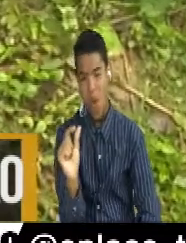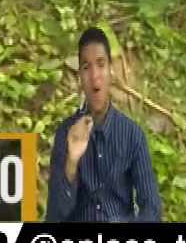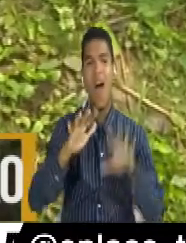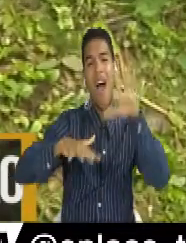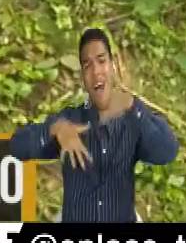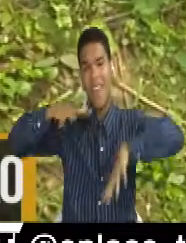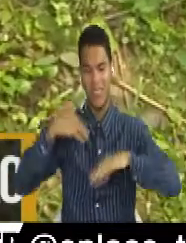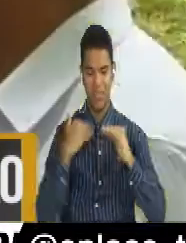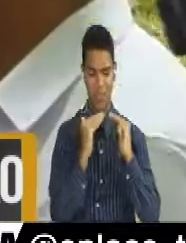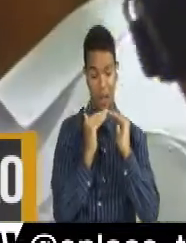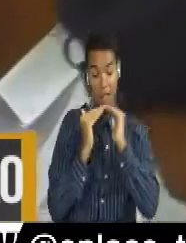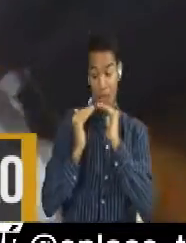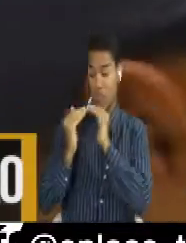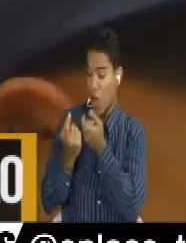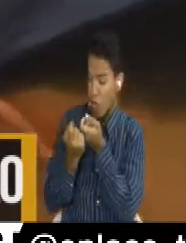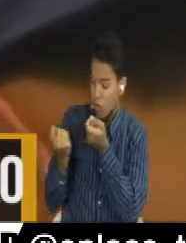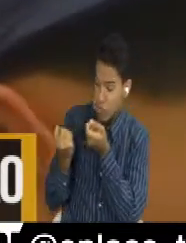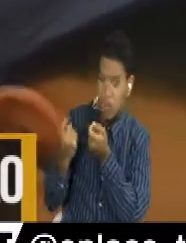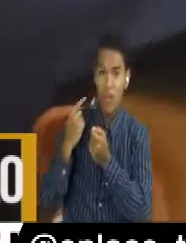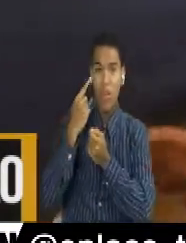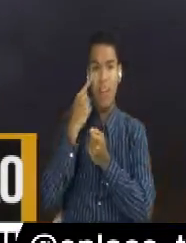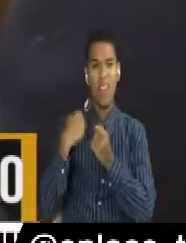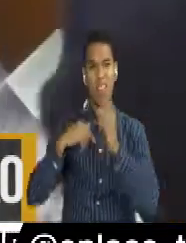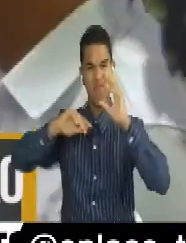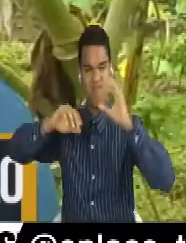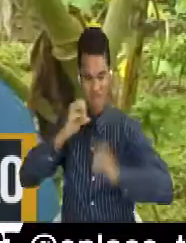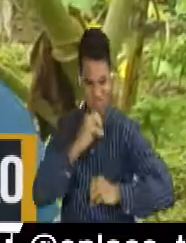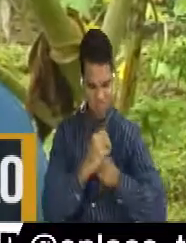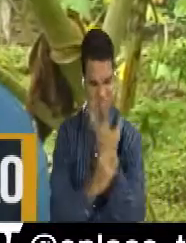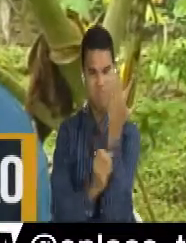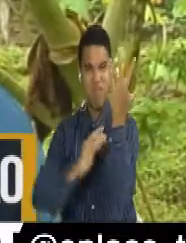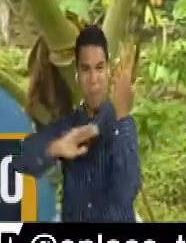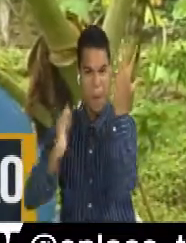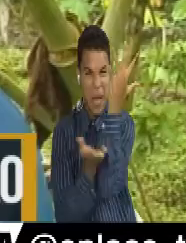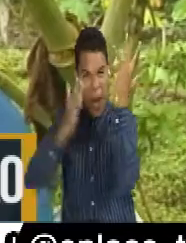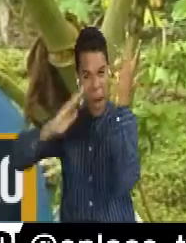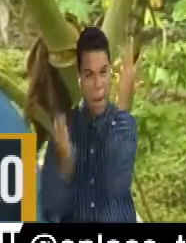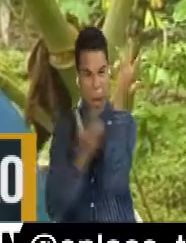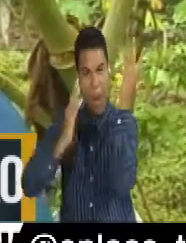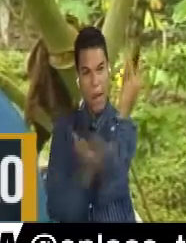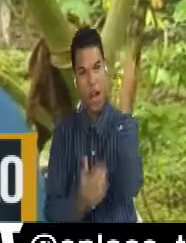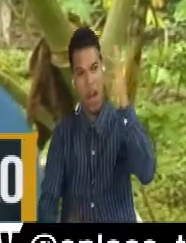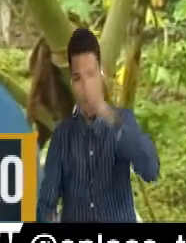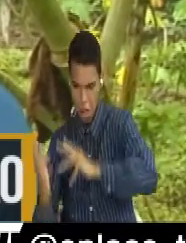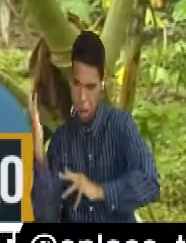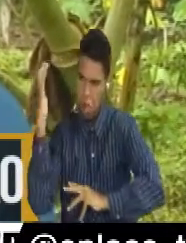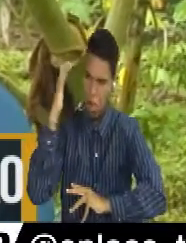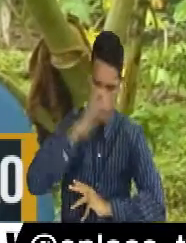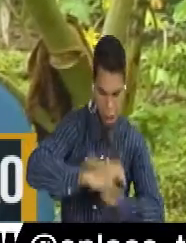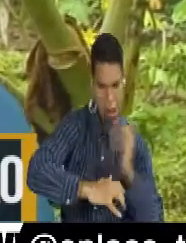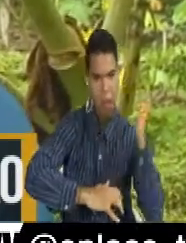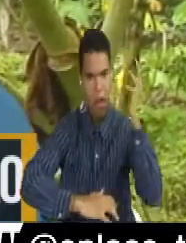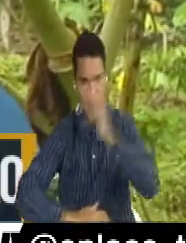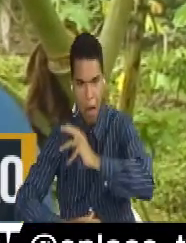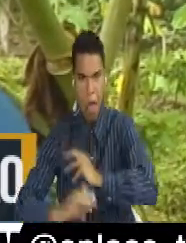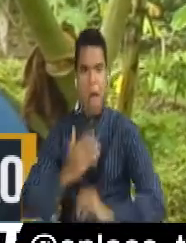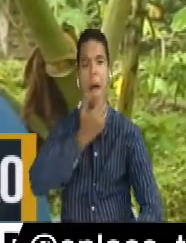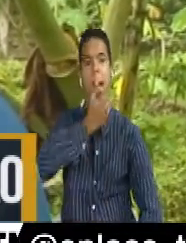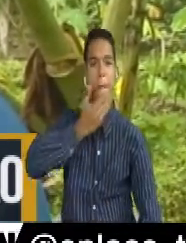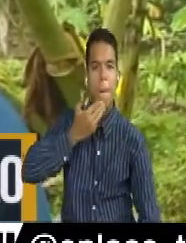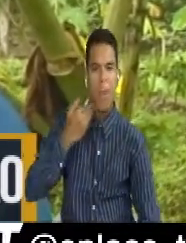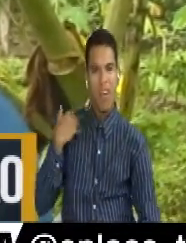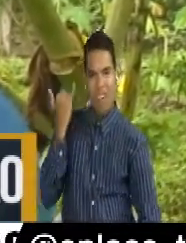vecinos míos han determinado que tumbarlo, talarlo. Pero no, esa no es la idea. Ese se puede arreglar, ese